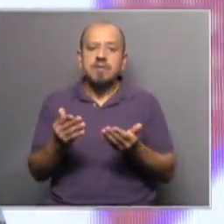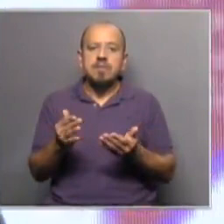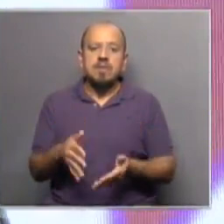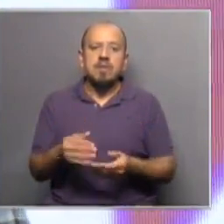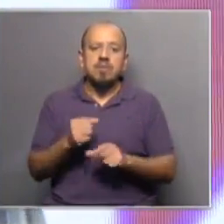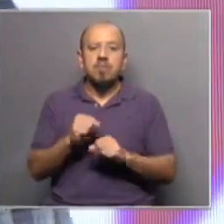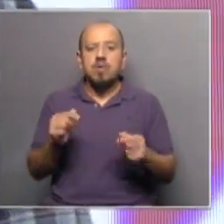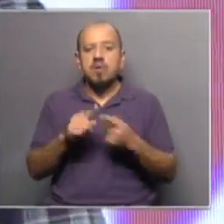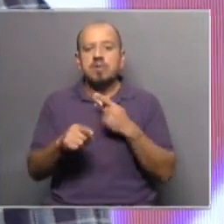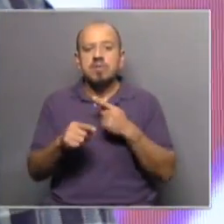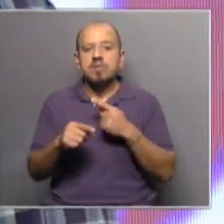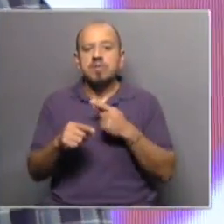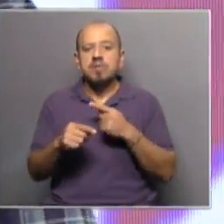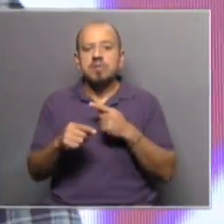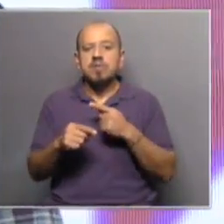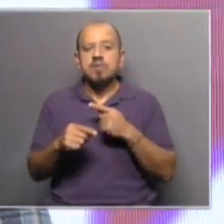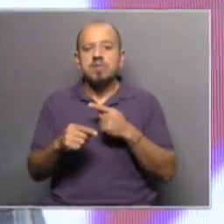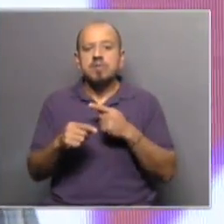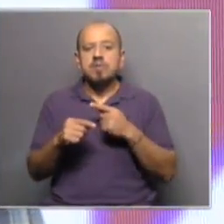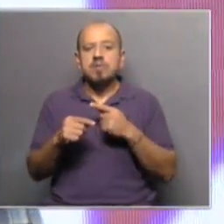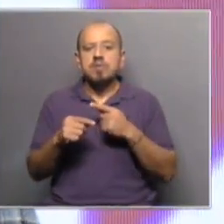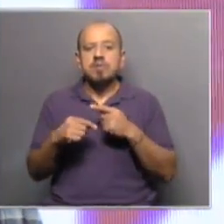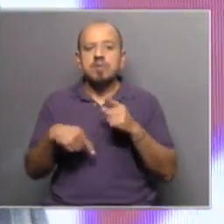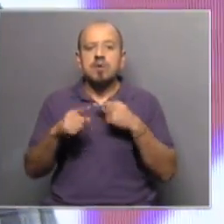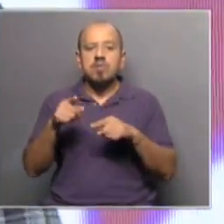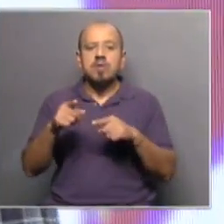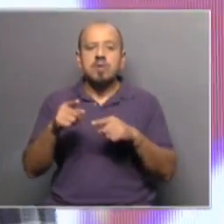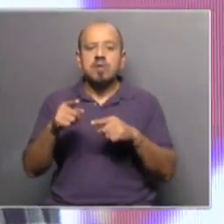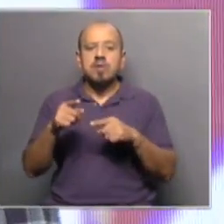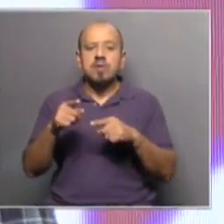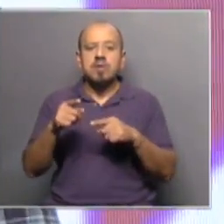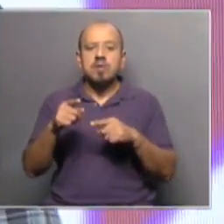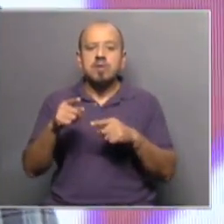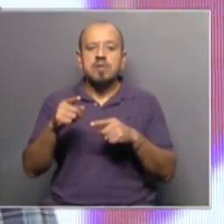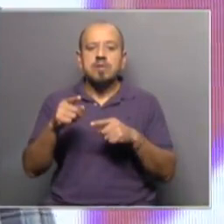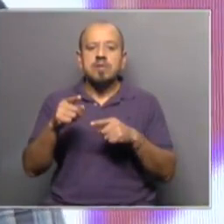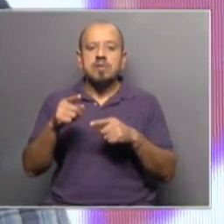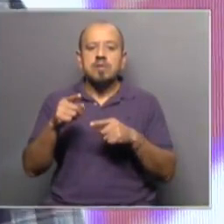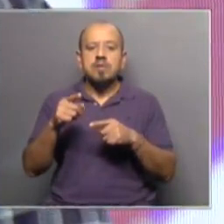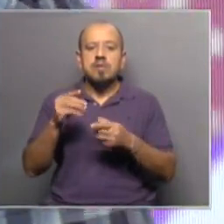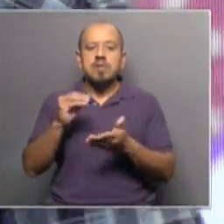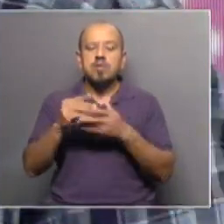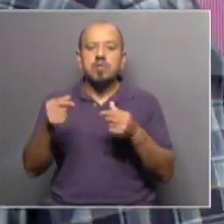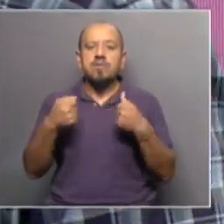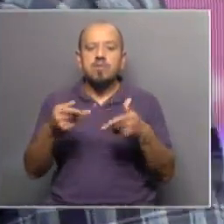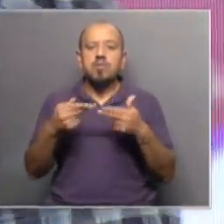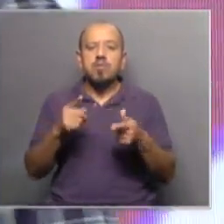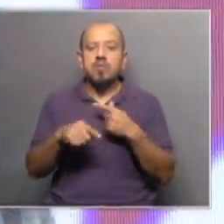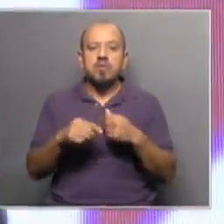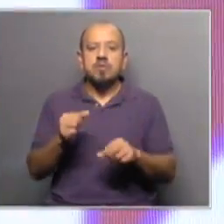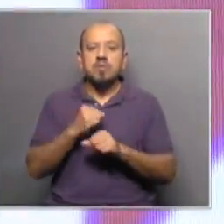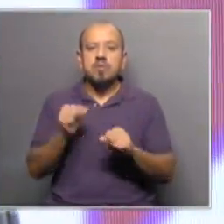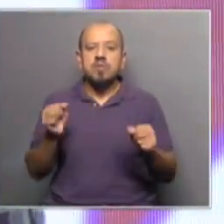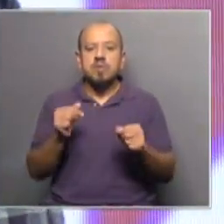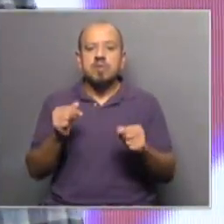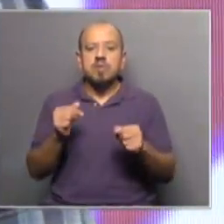lo que se te ocurriera. Ellos lo votaban todo en asamblea, en un Brasil en plena dictadura, ¿no? Y en un fútbol que, en el que se